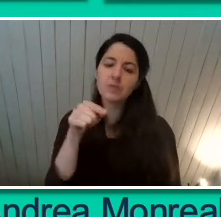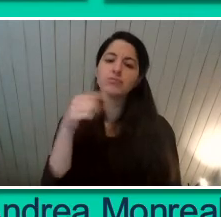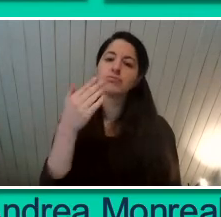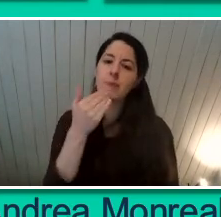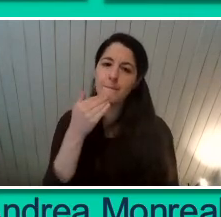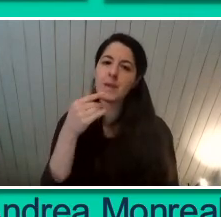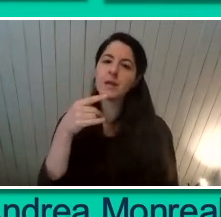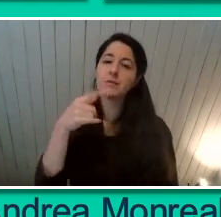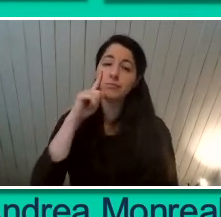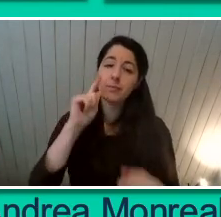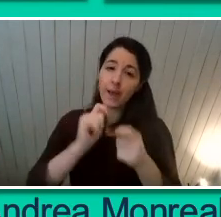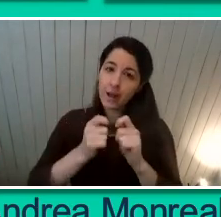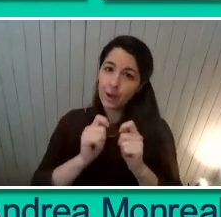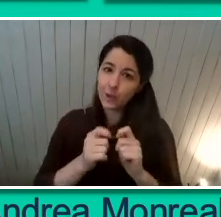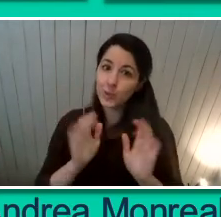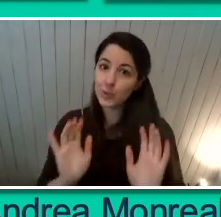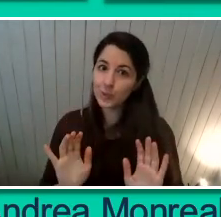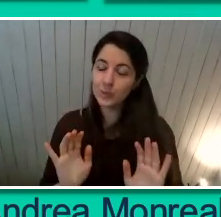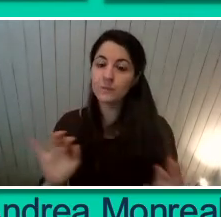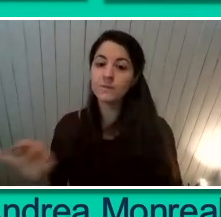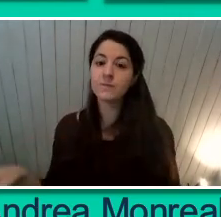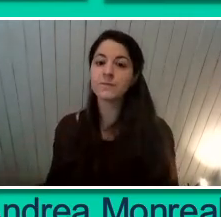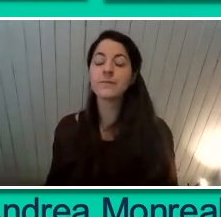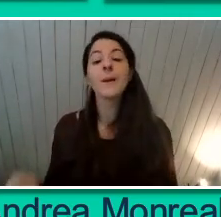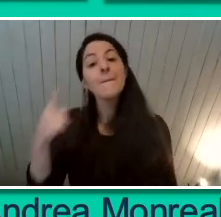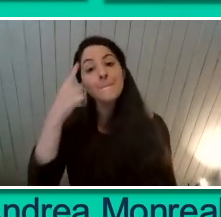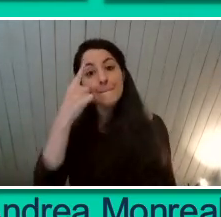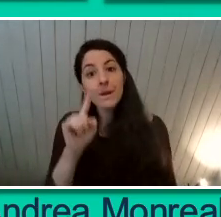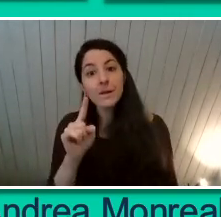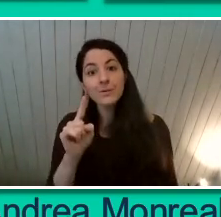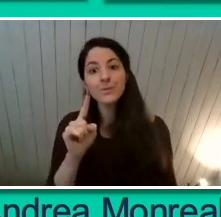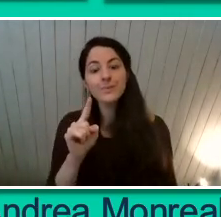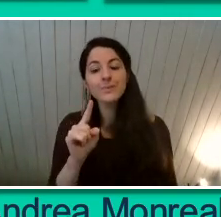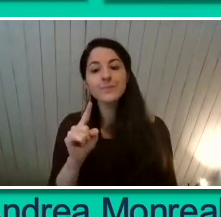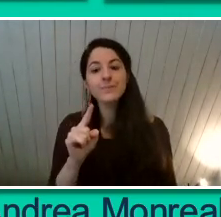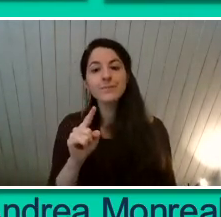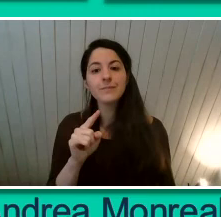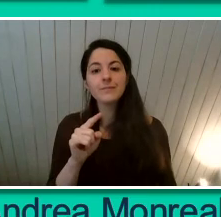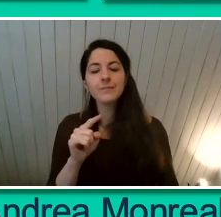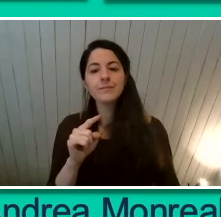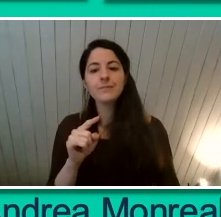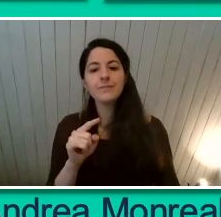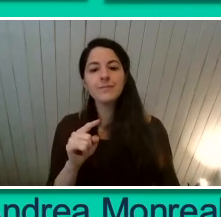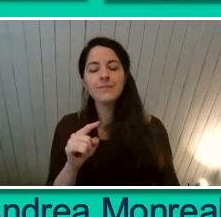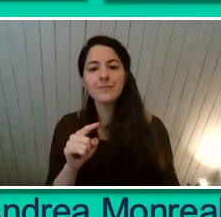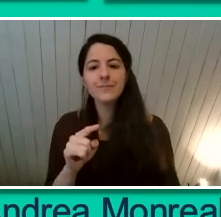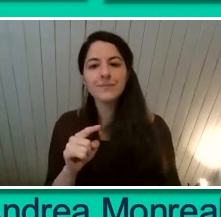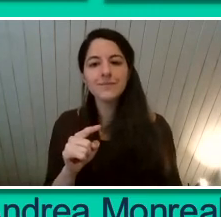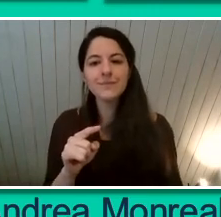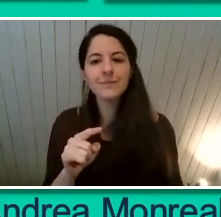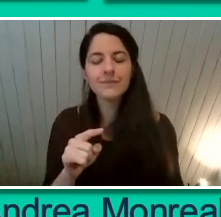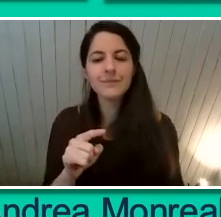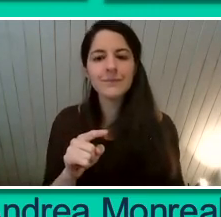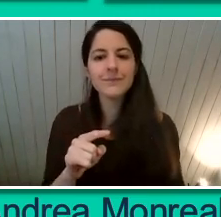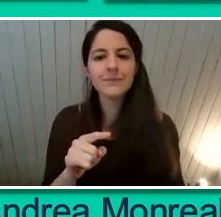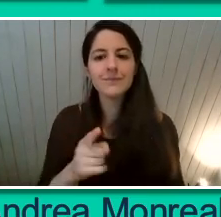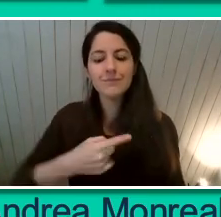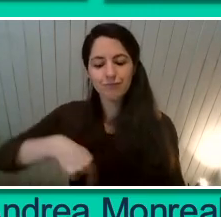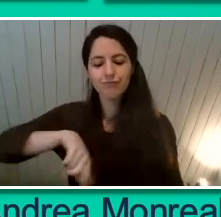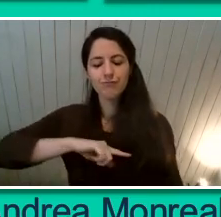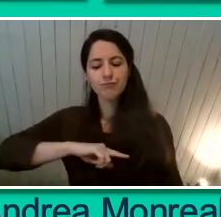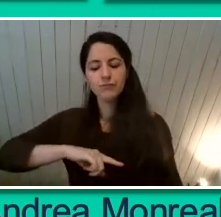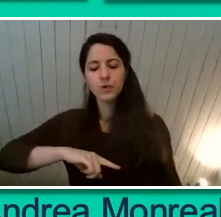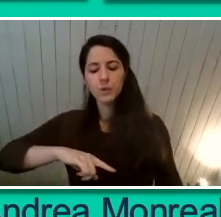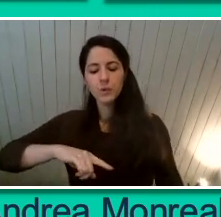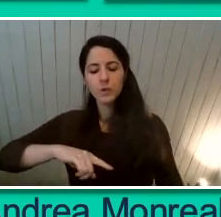Sin embargo, cada vez somos más expectantes en cuanto al cáncer